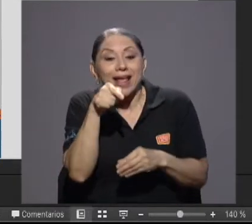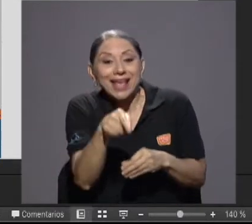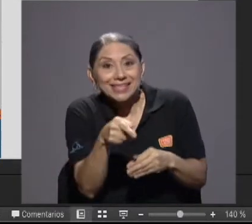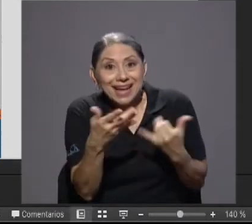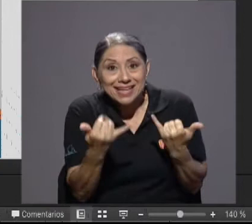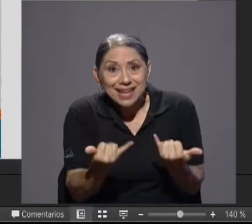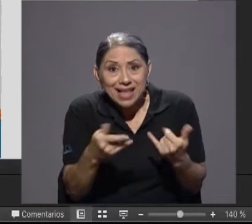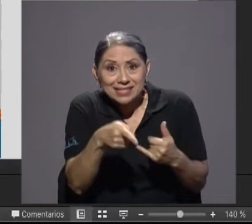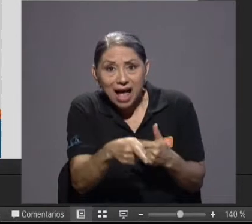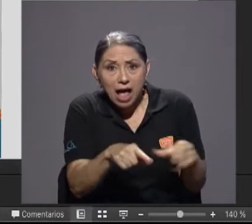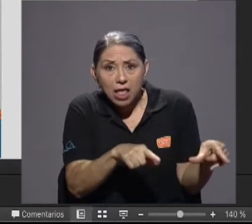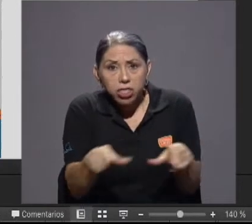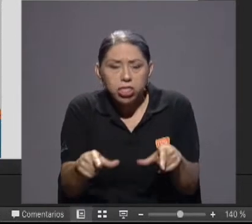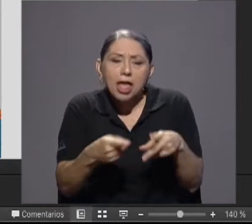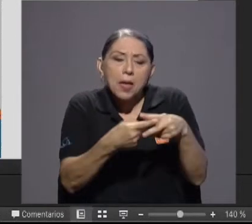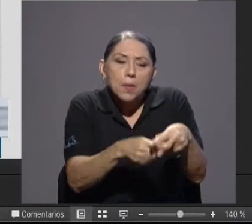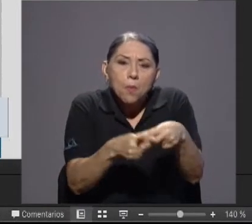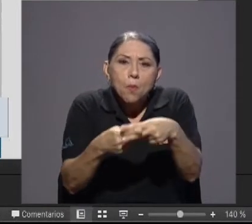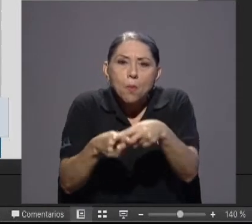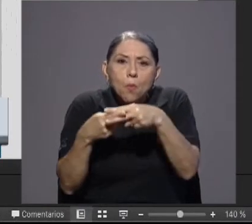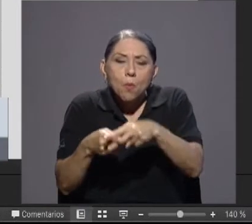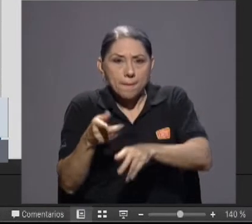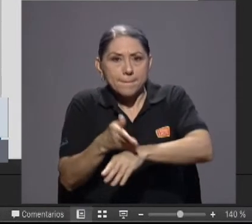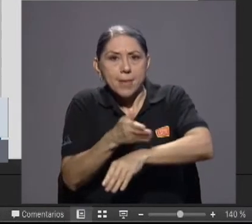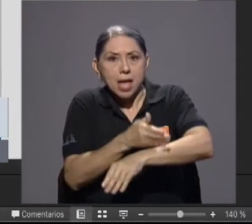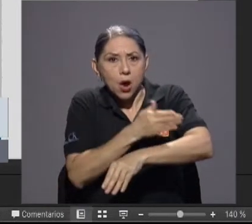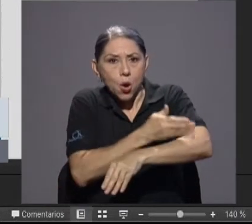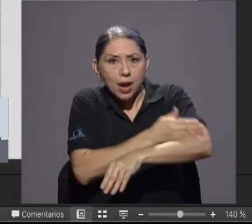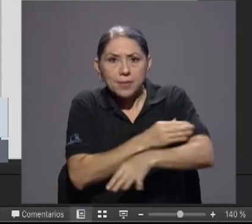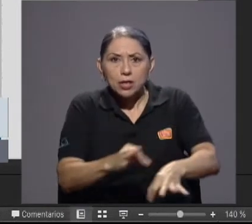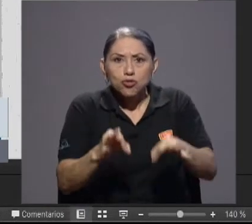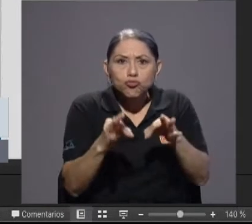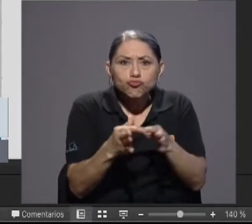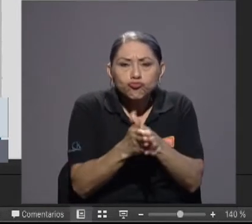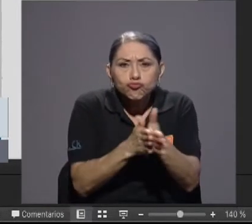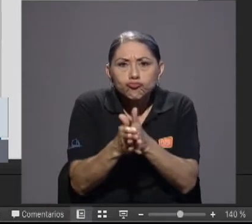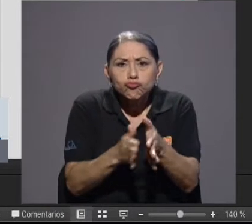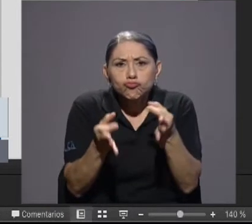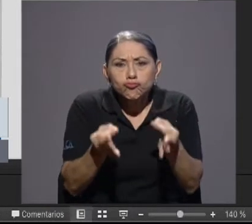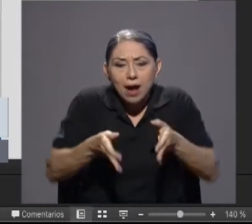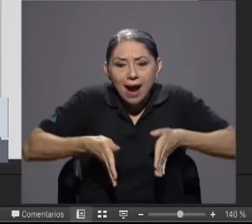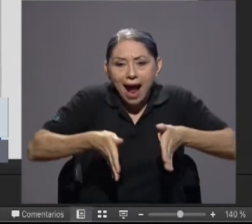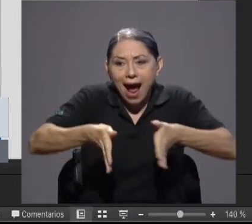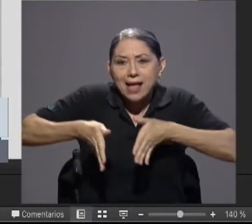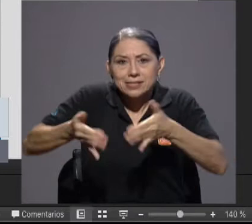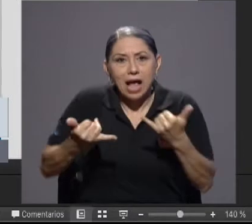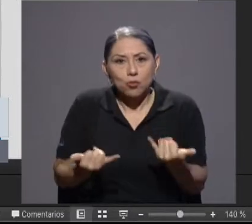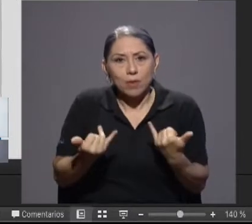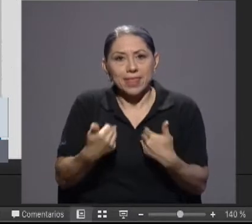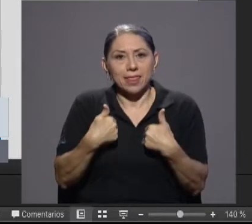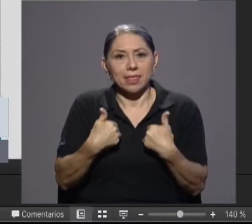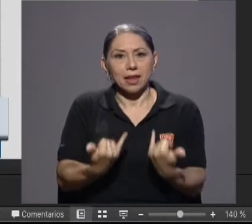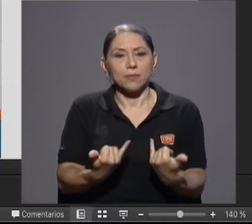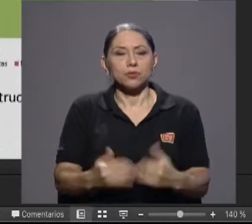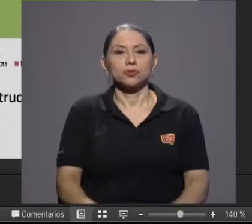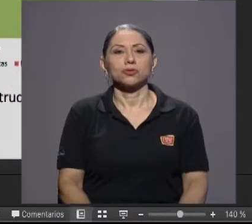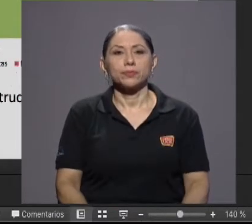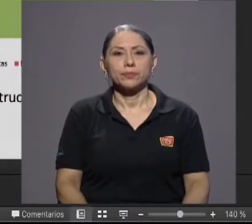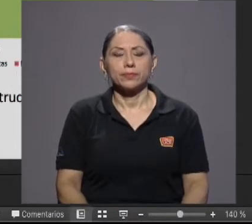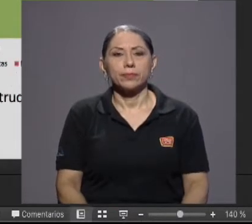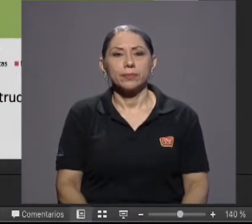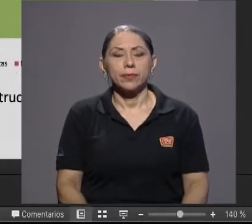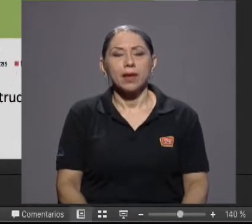la actualización y optimización de las redes con las cuales ya el país dispone.